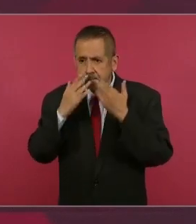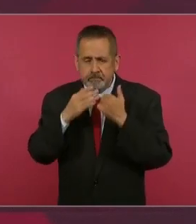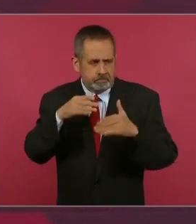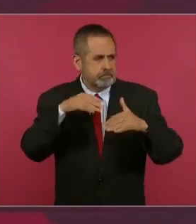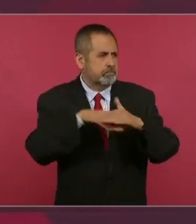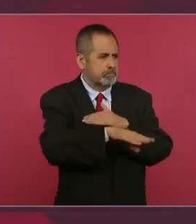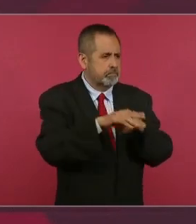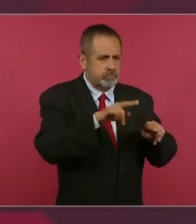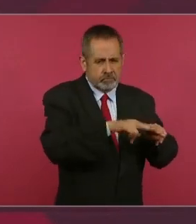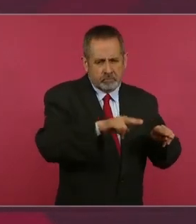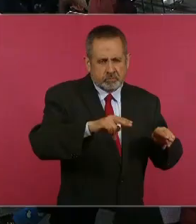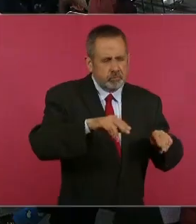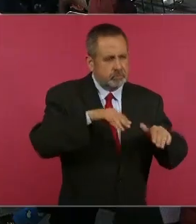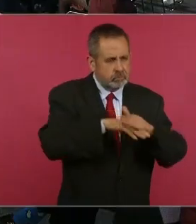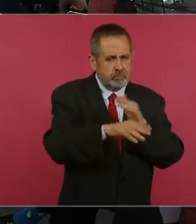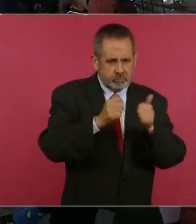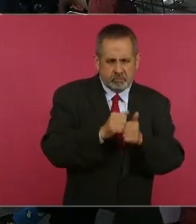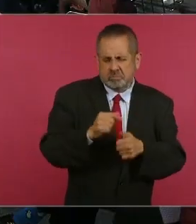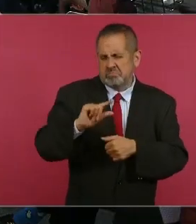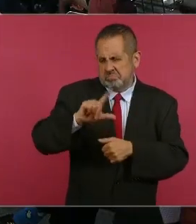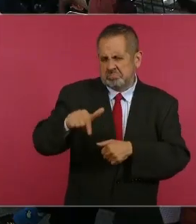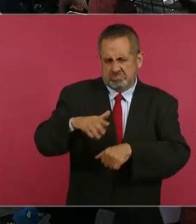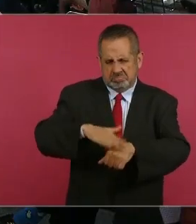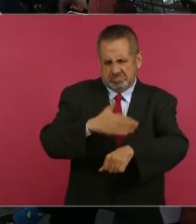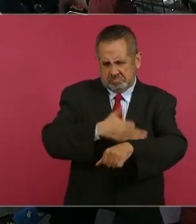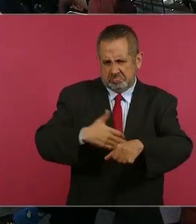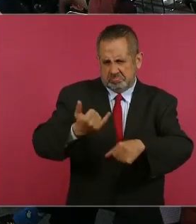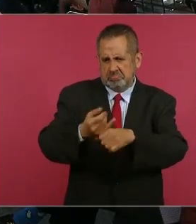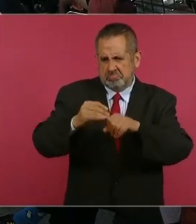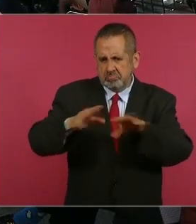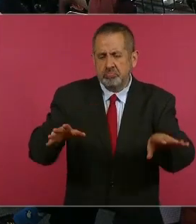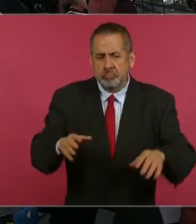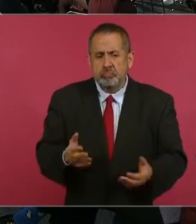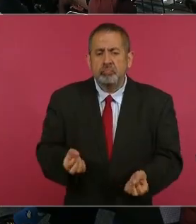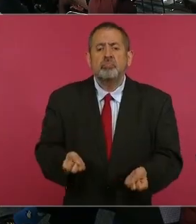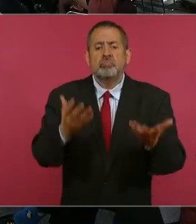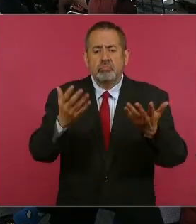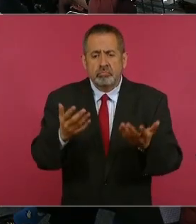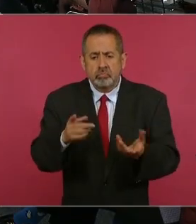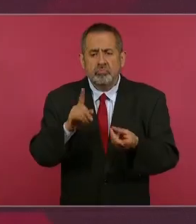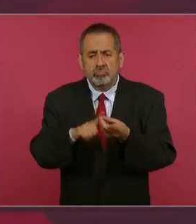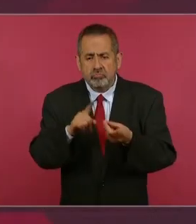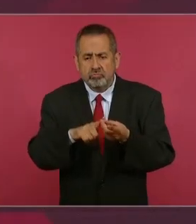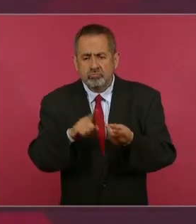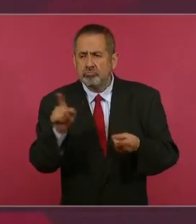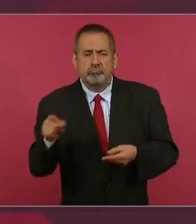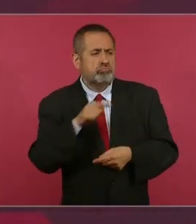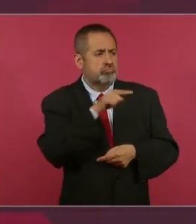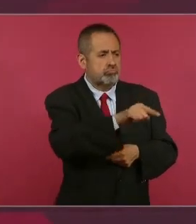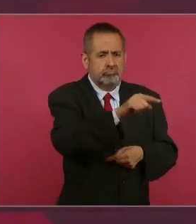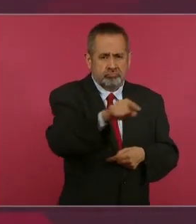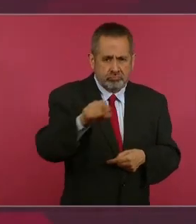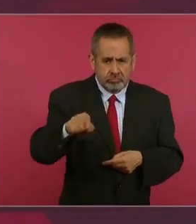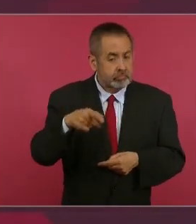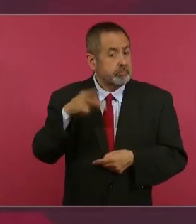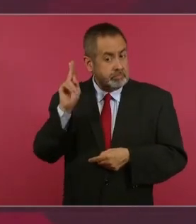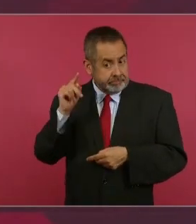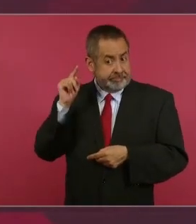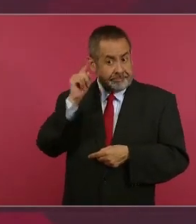más tarde vamos a informar de cuántos refugios, a dónde ir y todo, pero allá